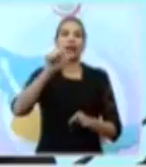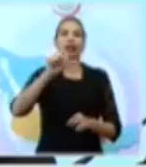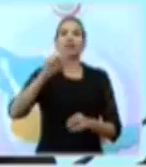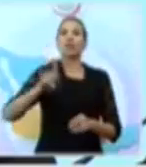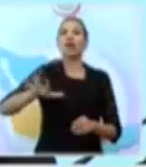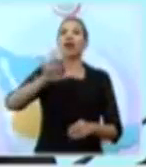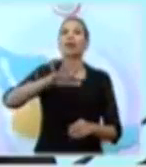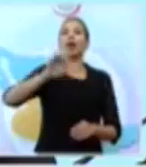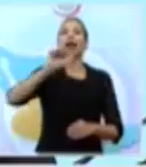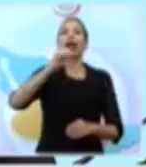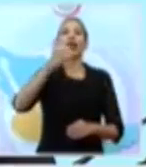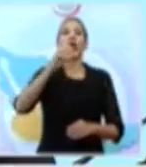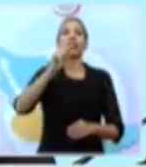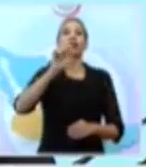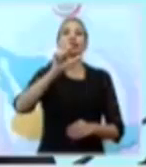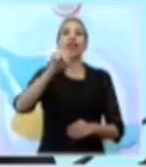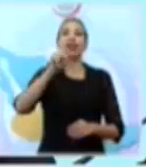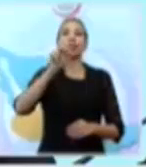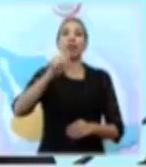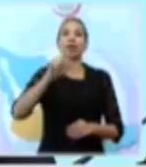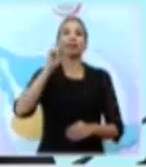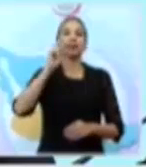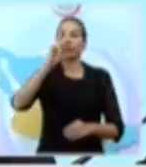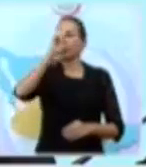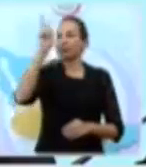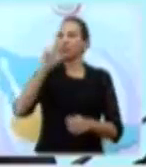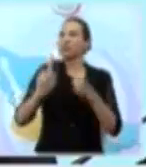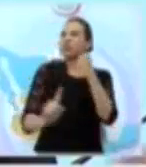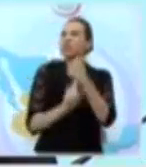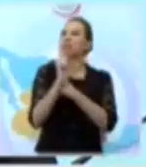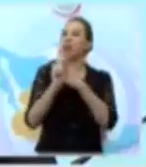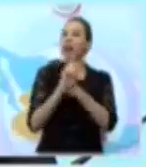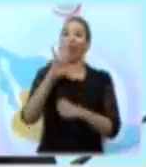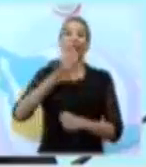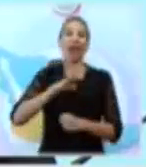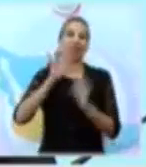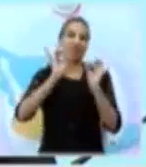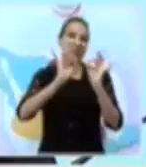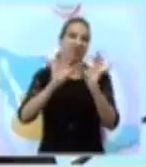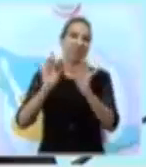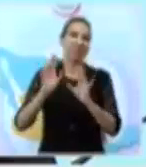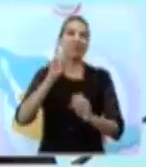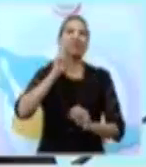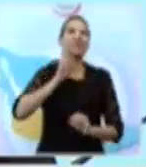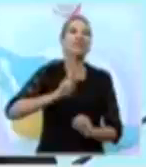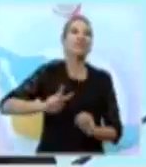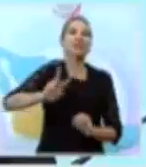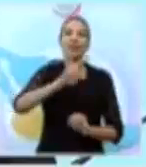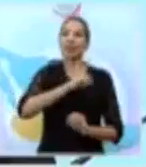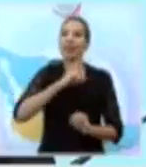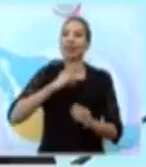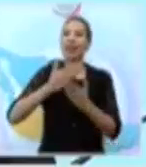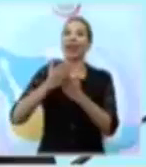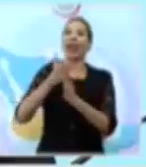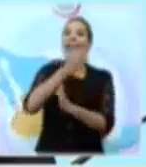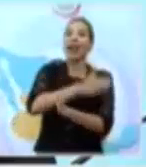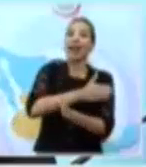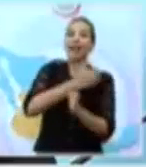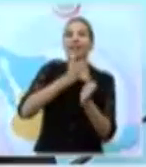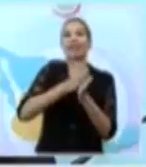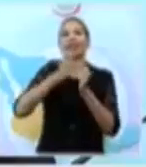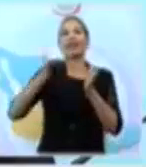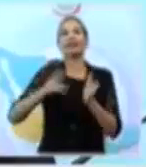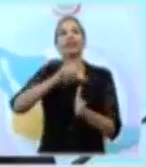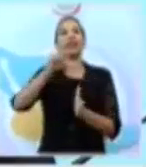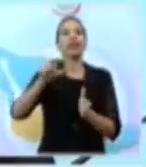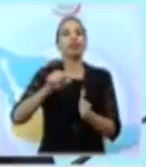Ayotzinapa puso al descubierto esta terrible situación que debe marcar un antes y un después